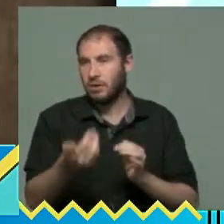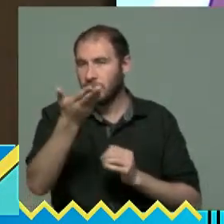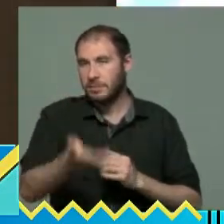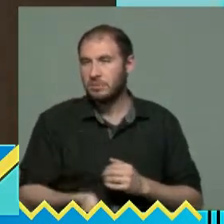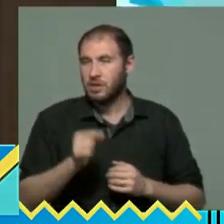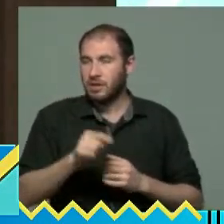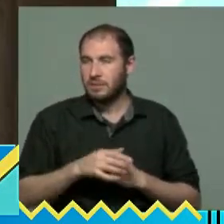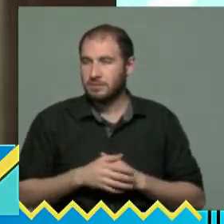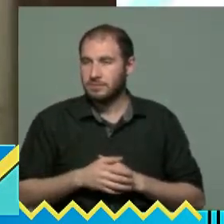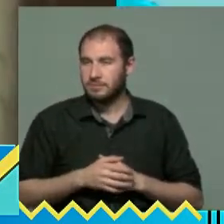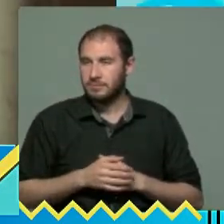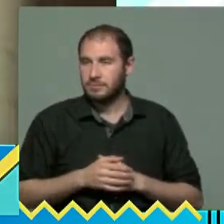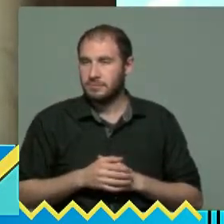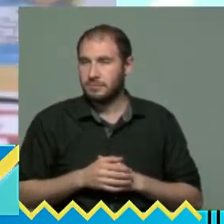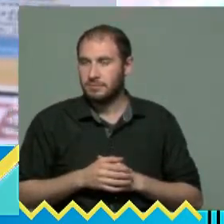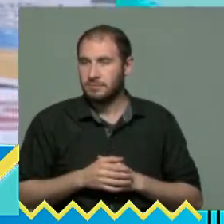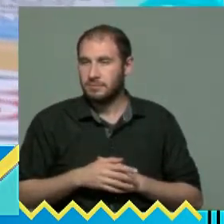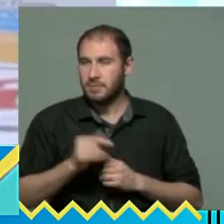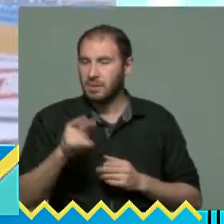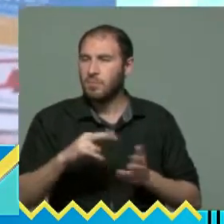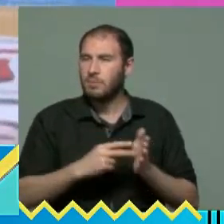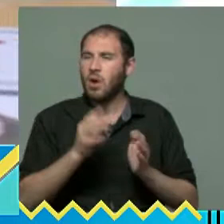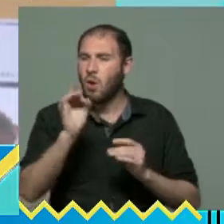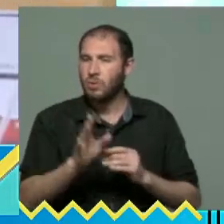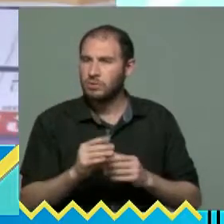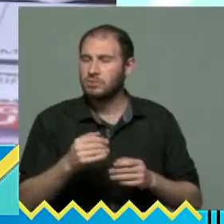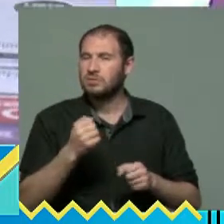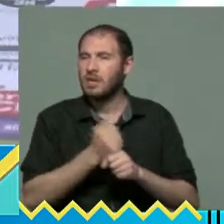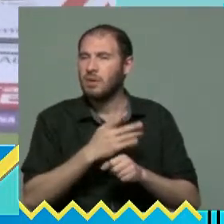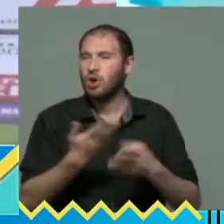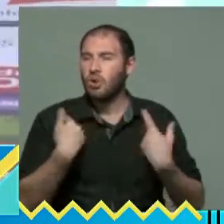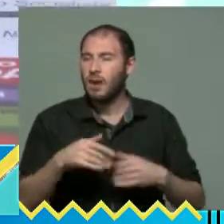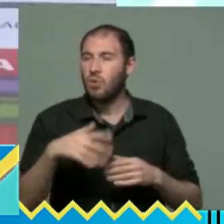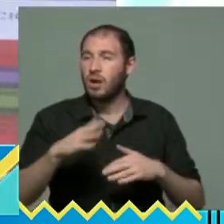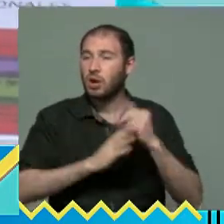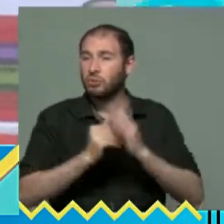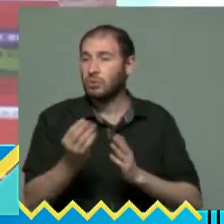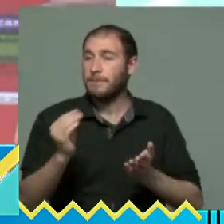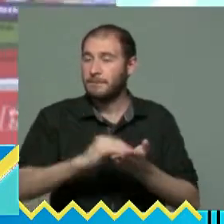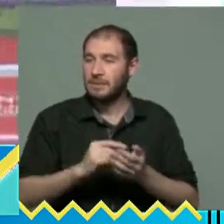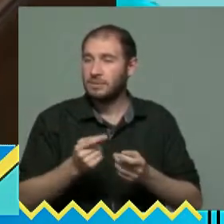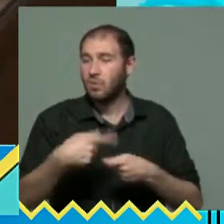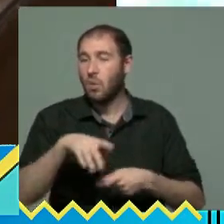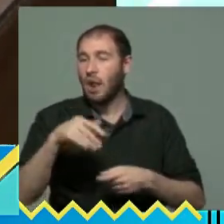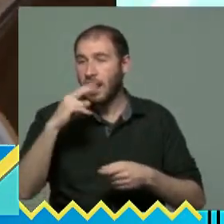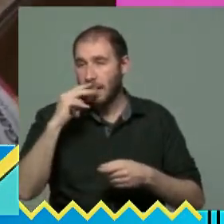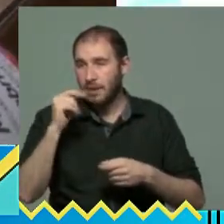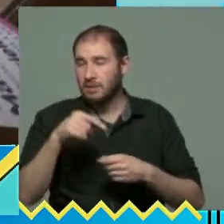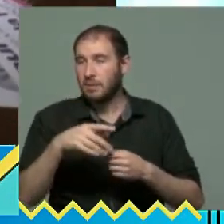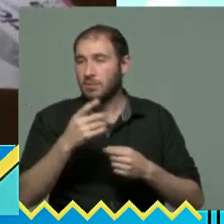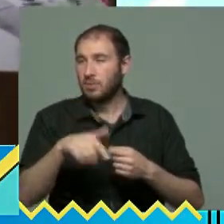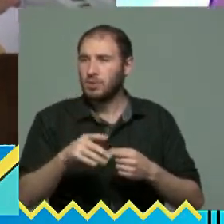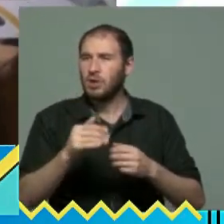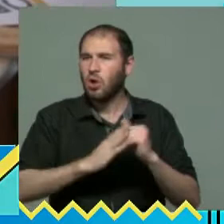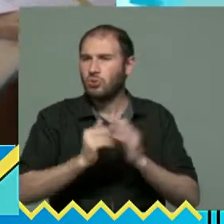que realmente había afectado no solamente el funcionamiento normal de la zona de construcción, sino que había transformado La Plata en la ciudad con menos permisos